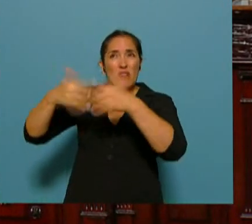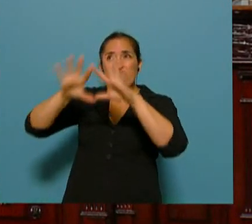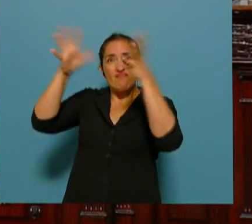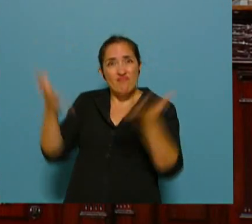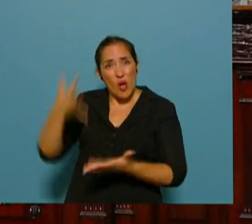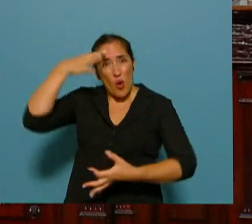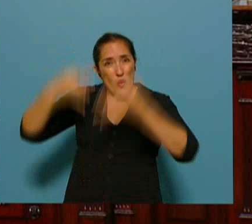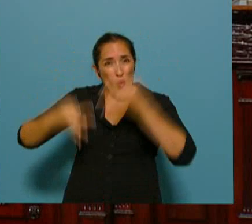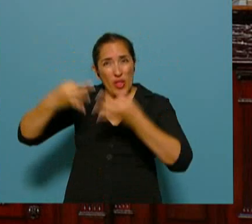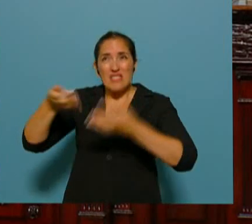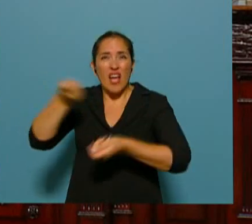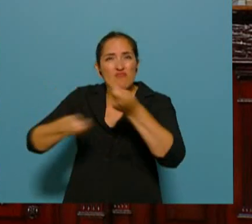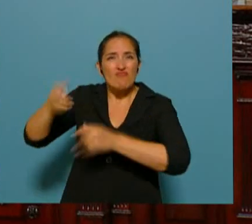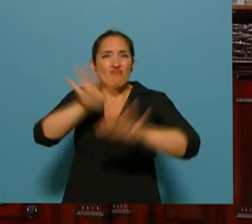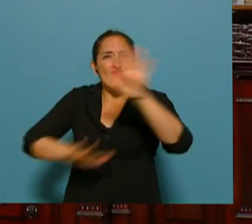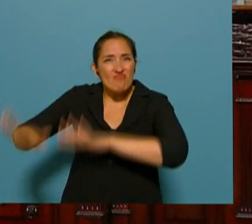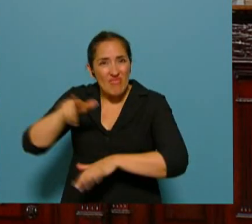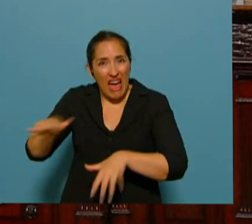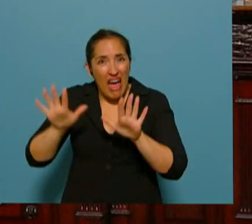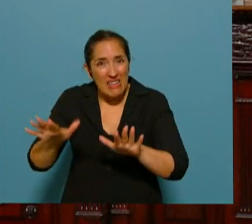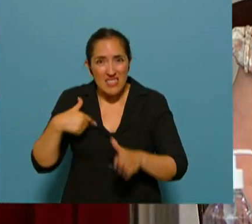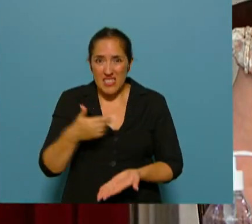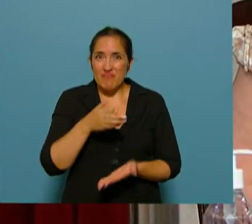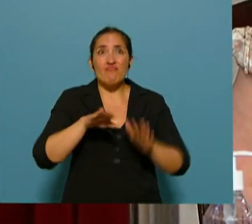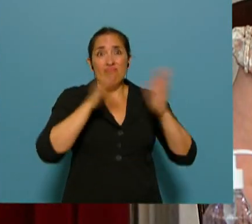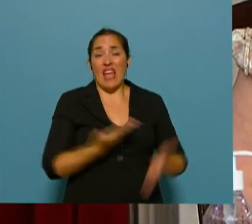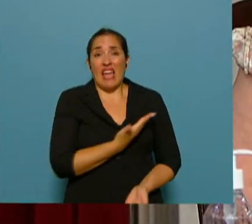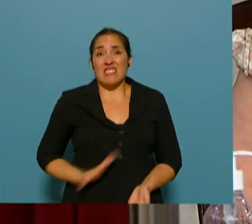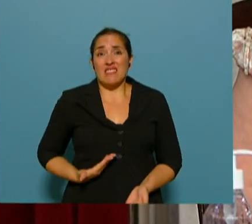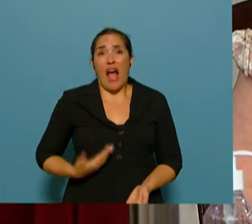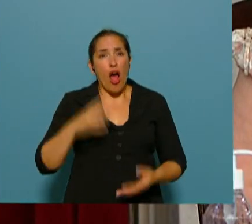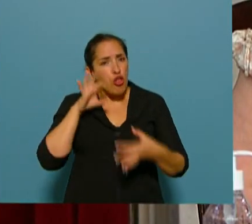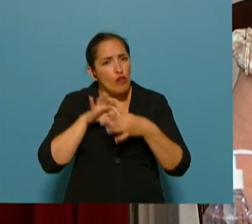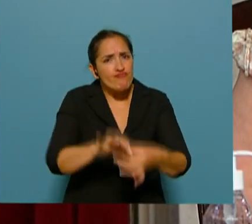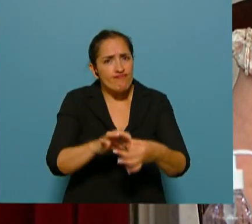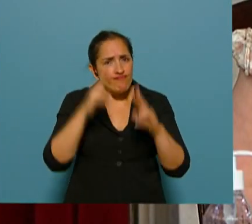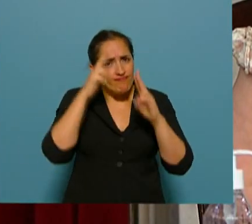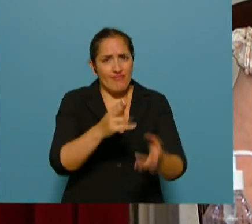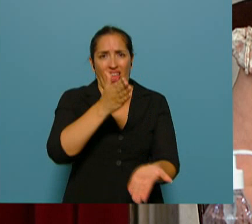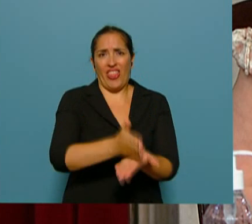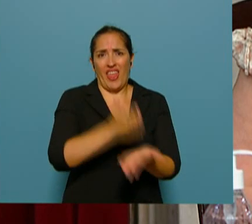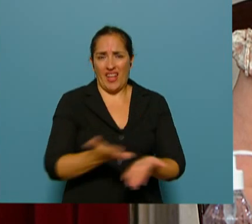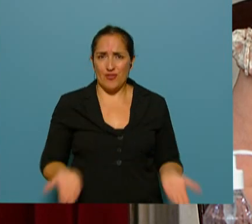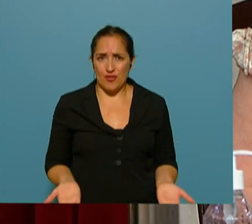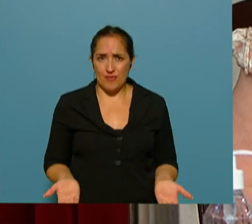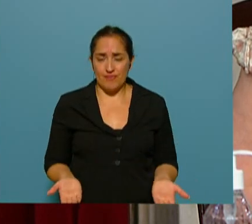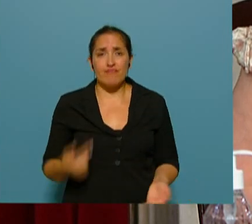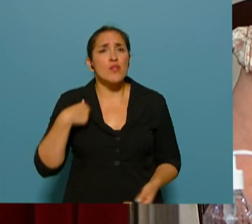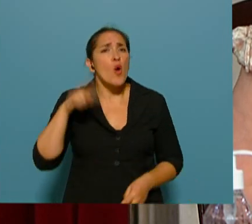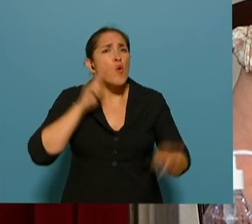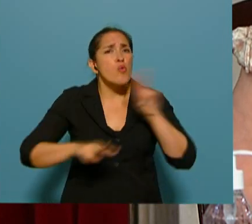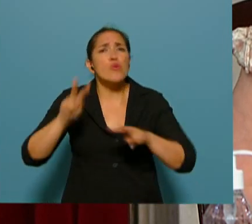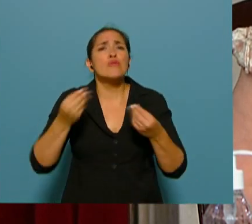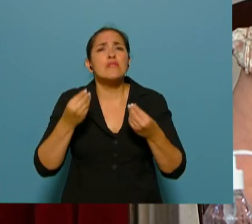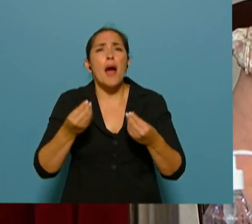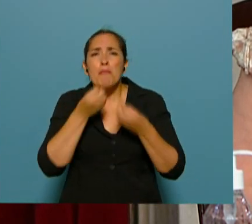institución judicial en el marco de nuestro Estado de Derecho. Viendo todo esto, y con el solo propósito de mejorar la